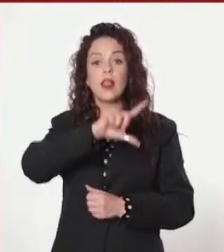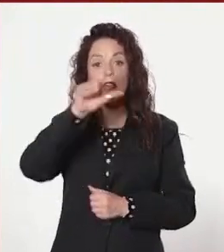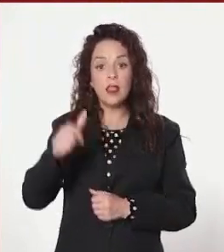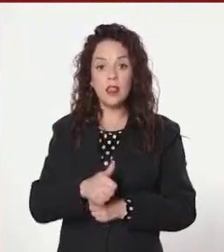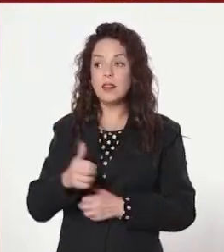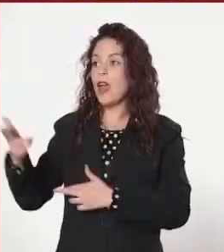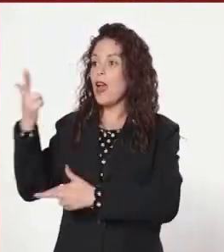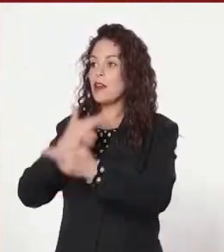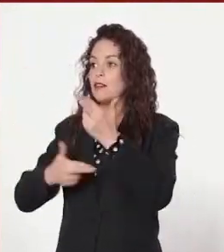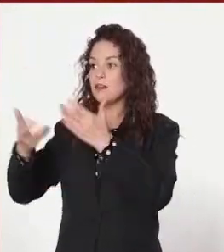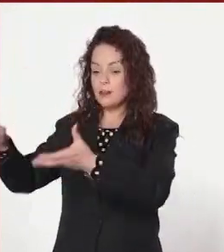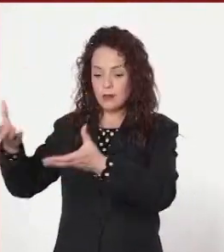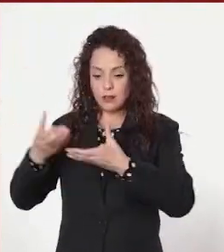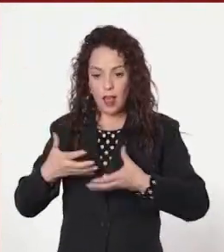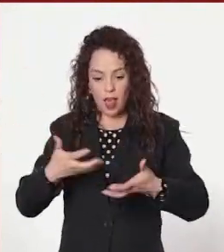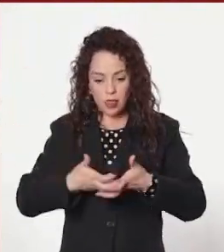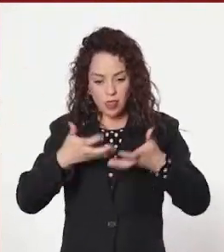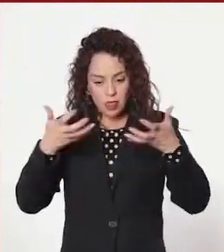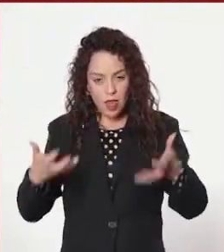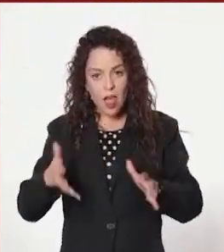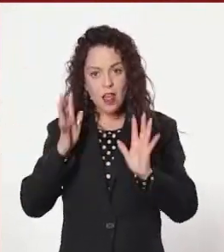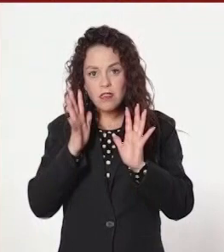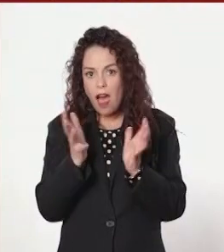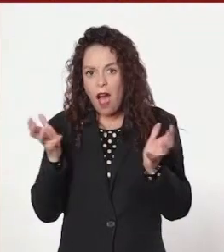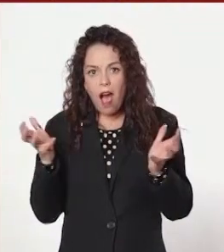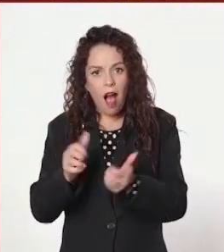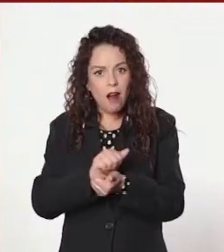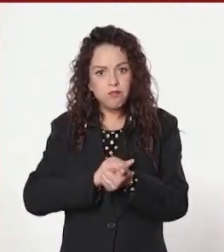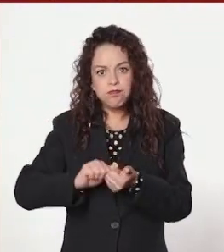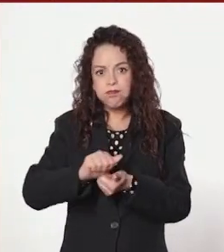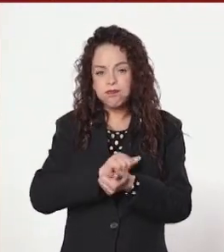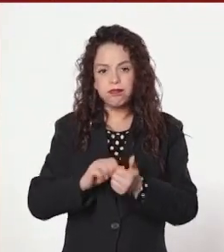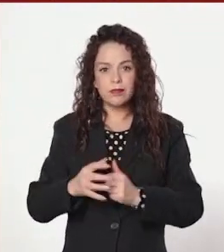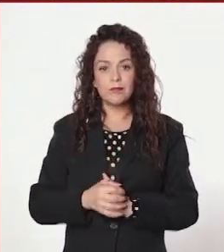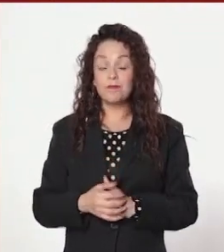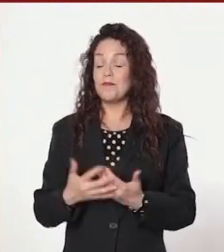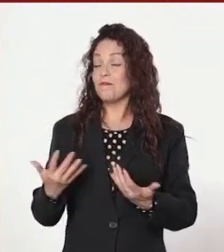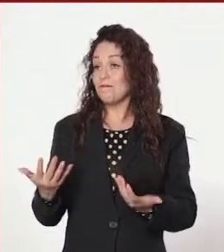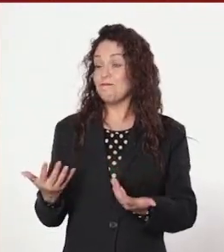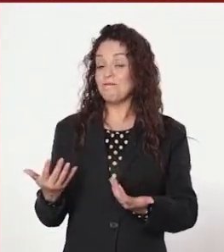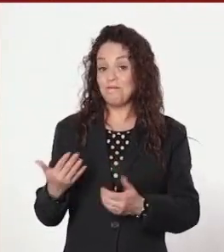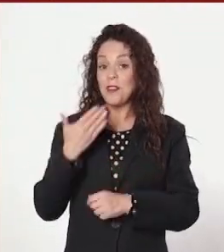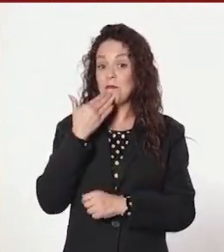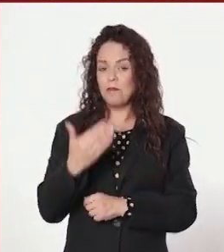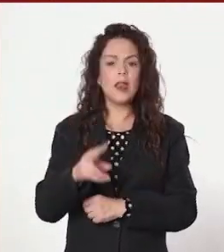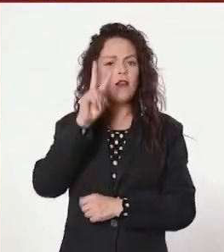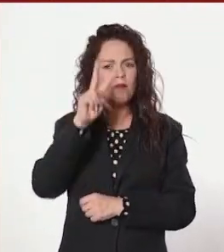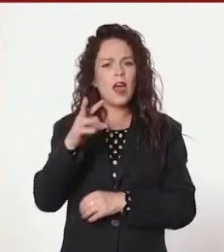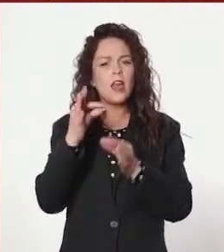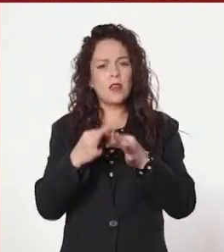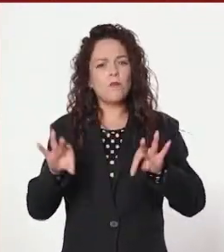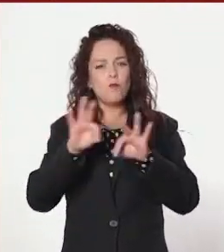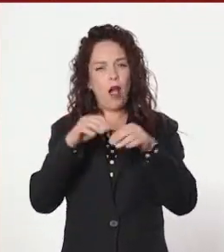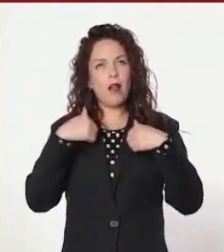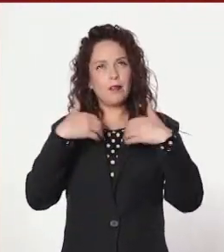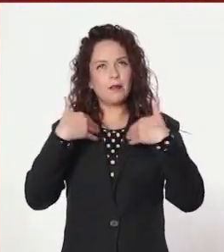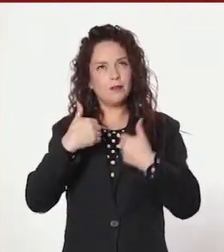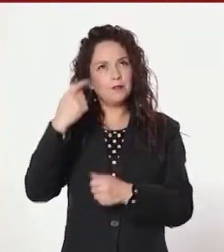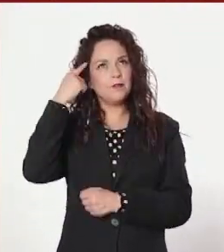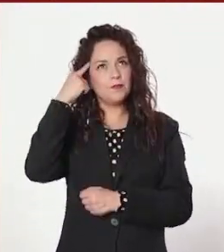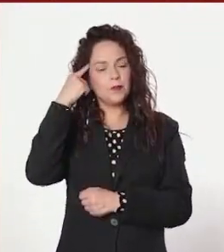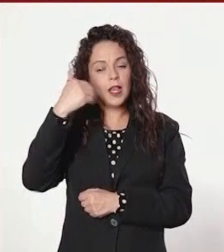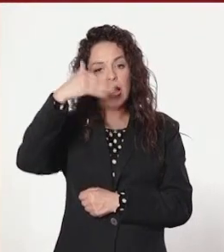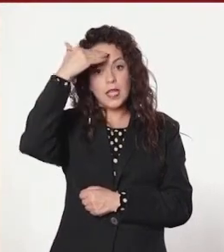la composta hecha, ¿no? Definitivamente. Oye, y yo creo que me quedo con algo muy importante. Es saber el proceso,